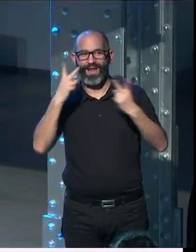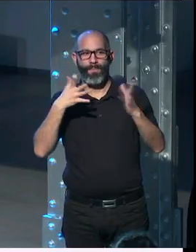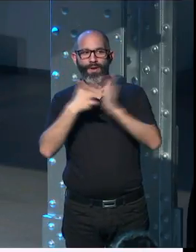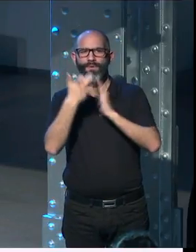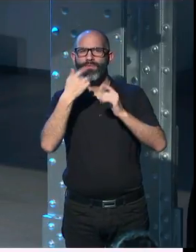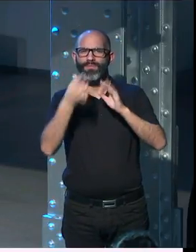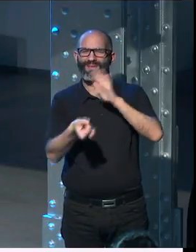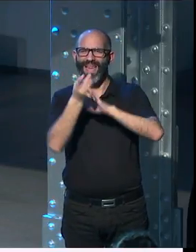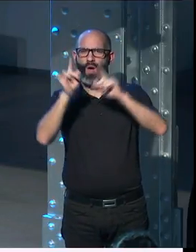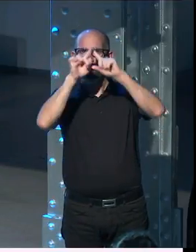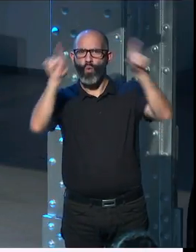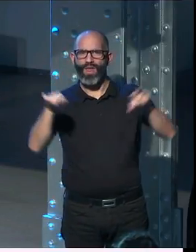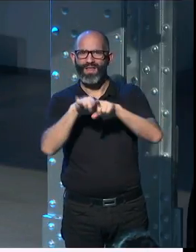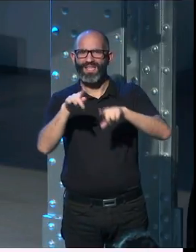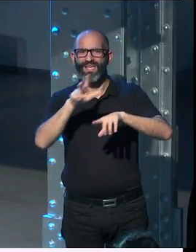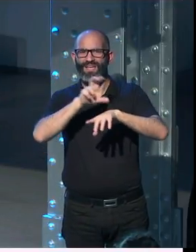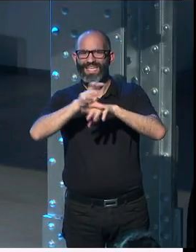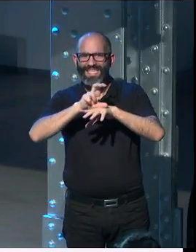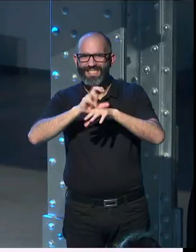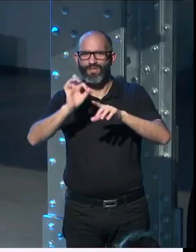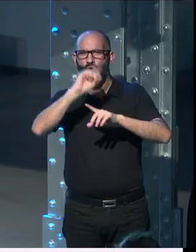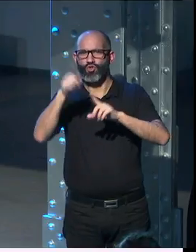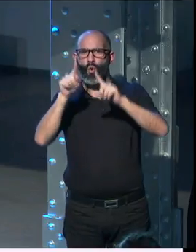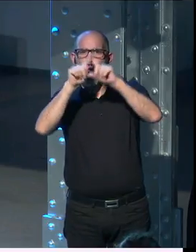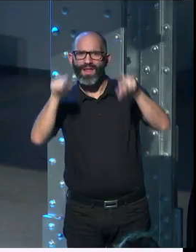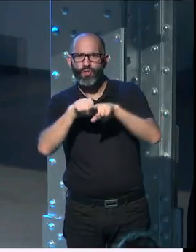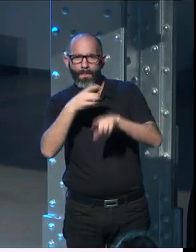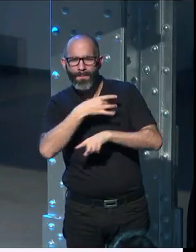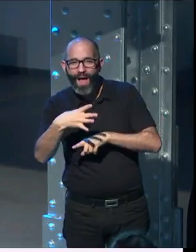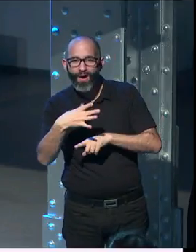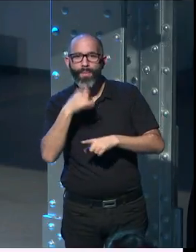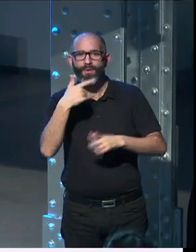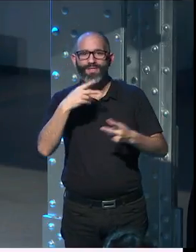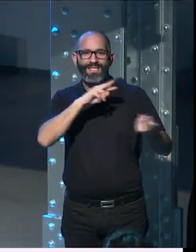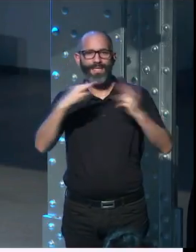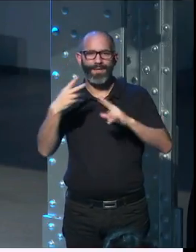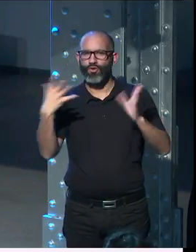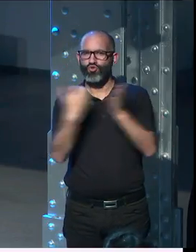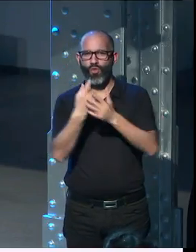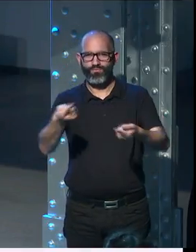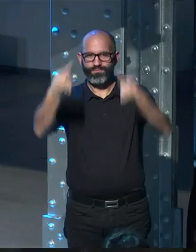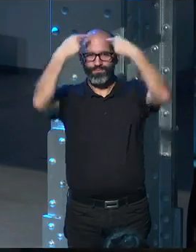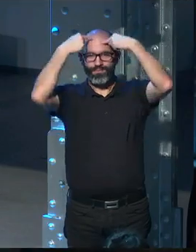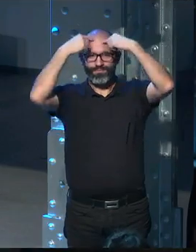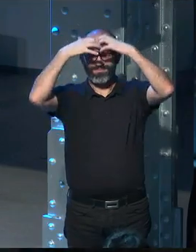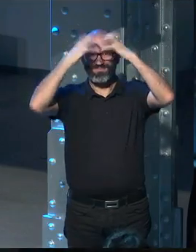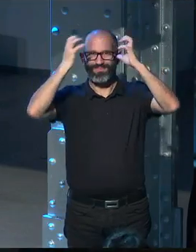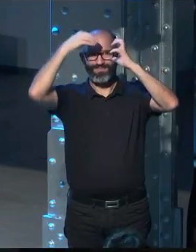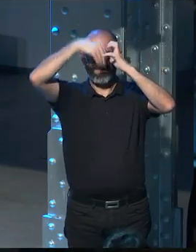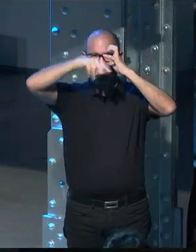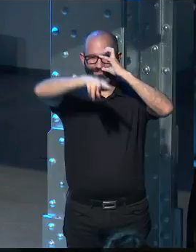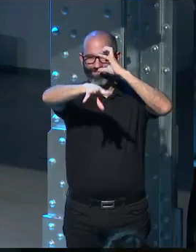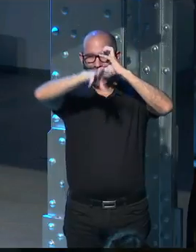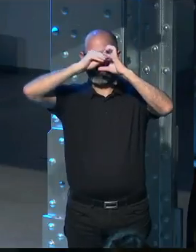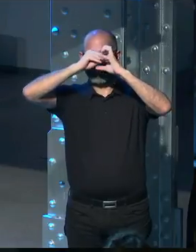cuadradito gris y este cuadradito blanco, que así es como los interpretamos, que son realmente completamente iguales. Y solo tengo que cambiar un